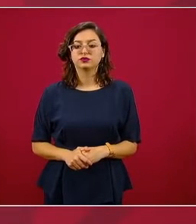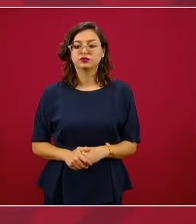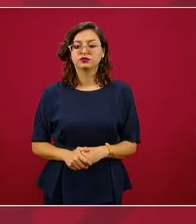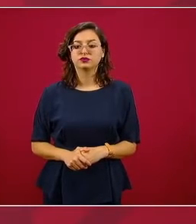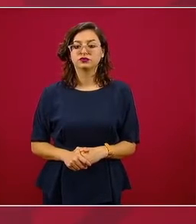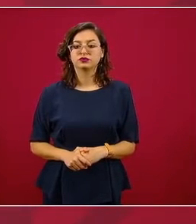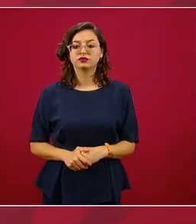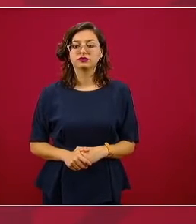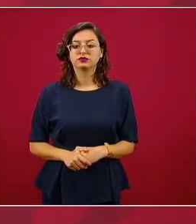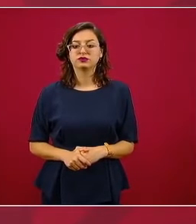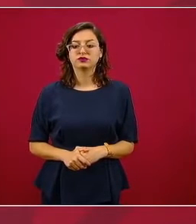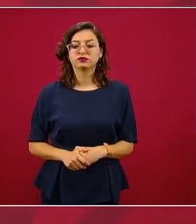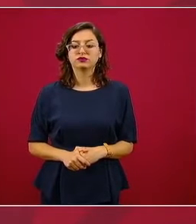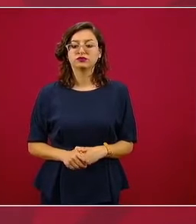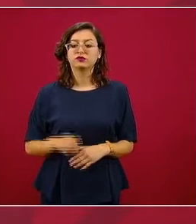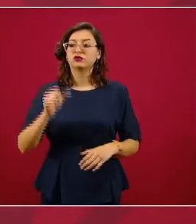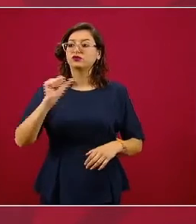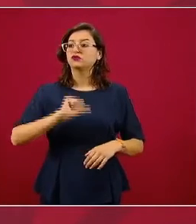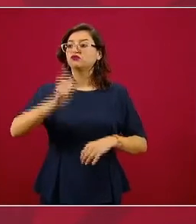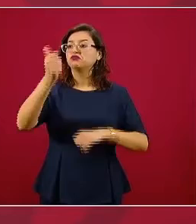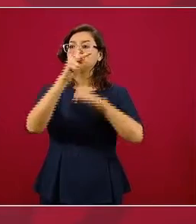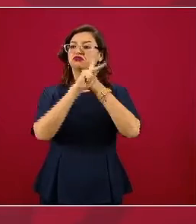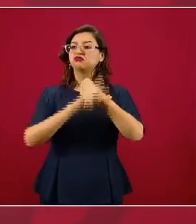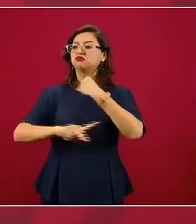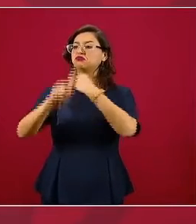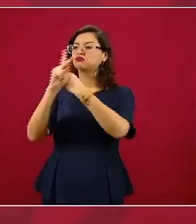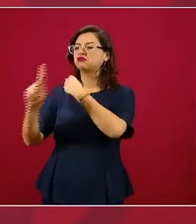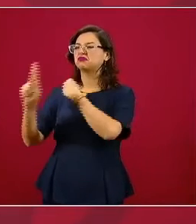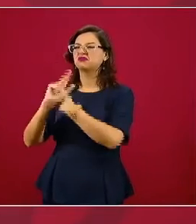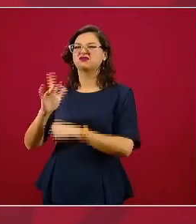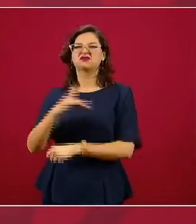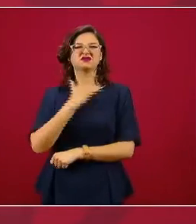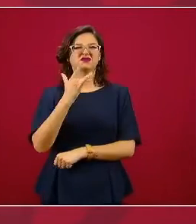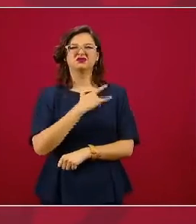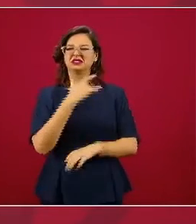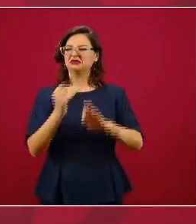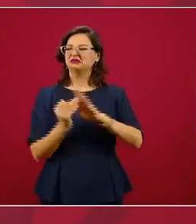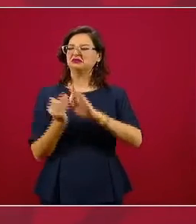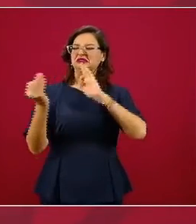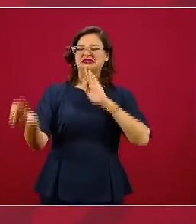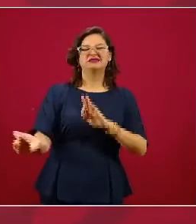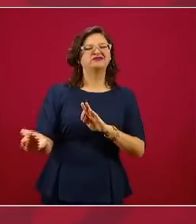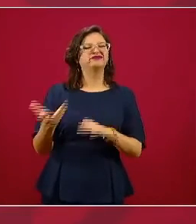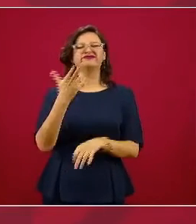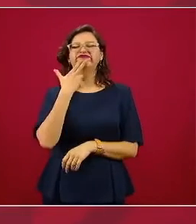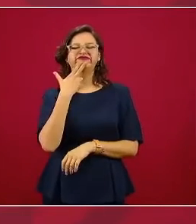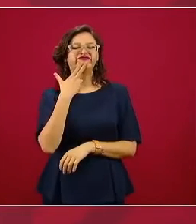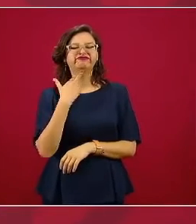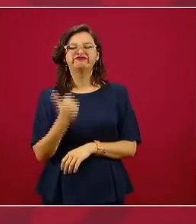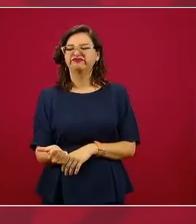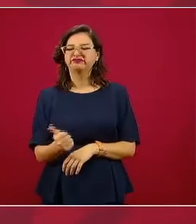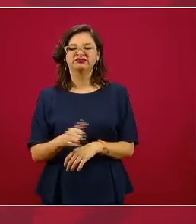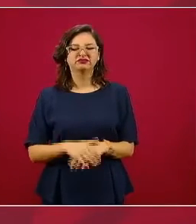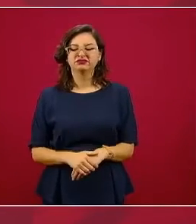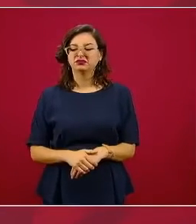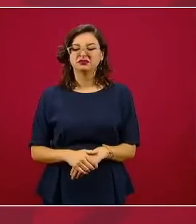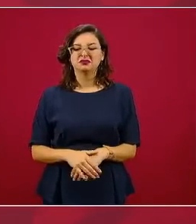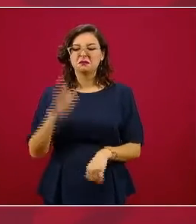que la sana distancia no resolvía las cosas, que al